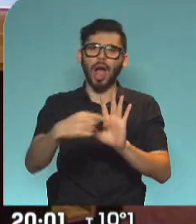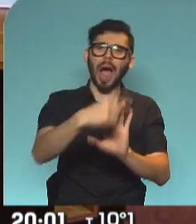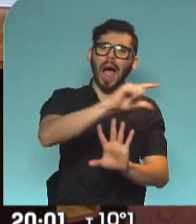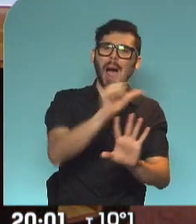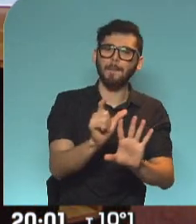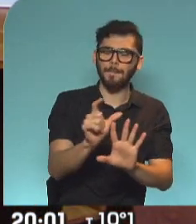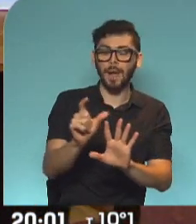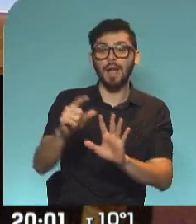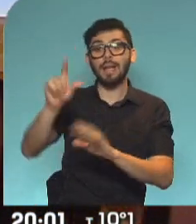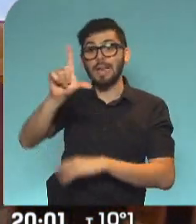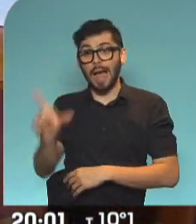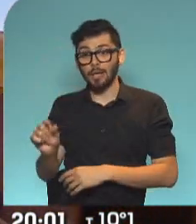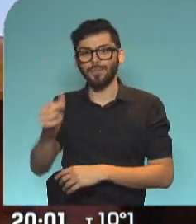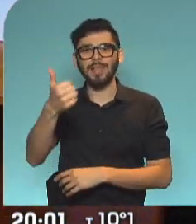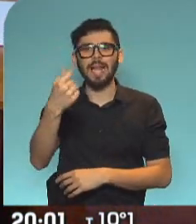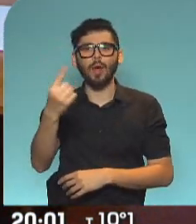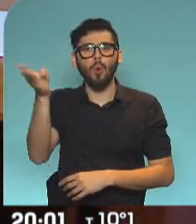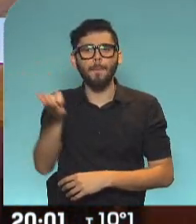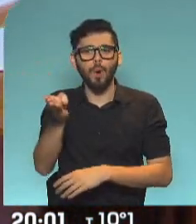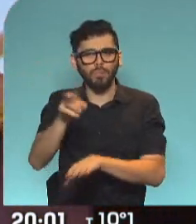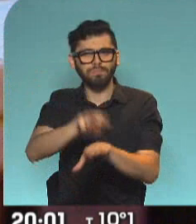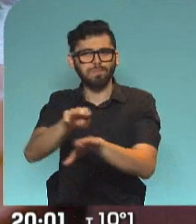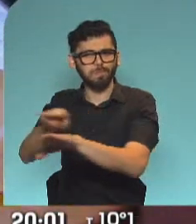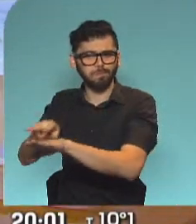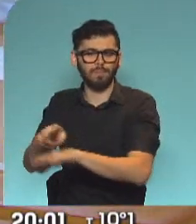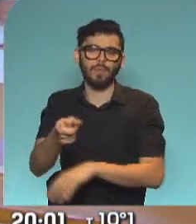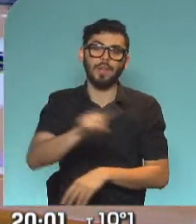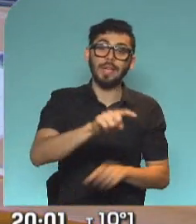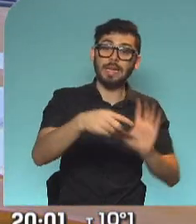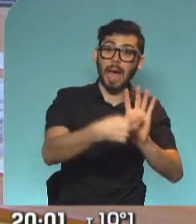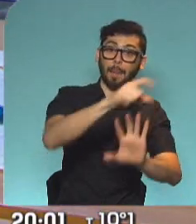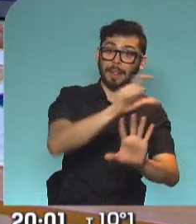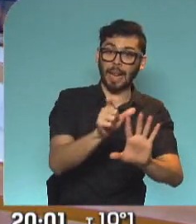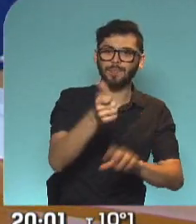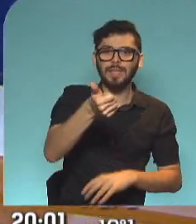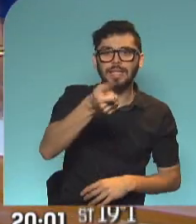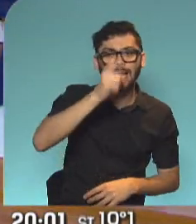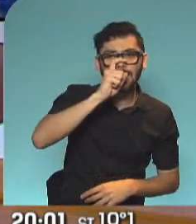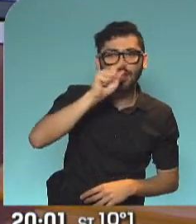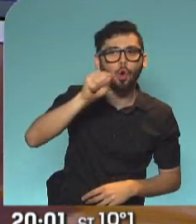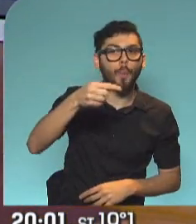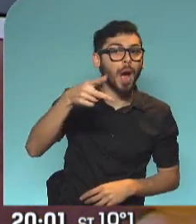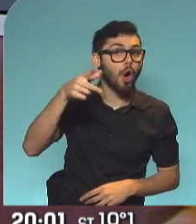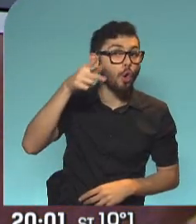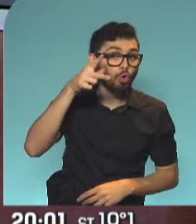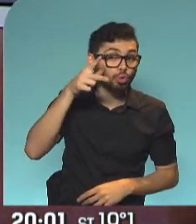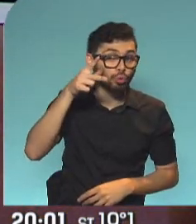en el 61,6% de ocupación de esas camas y a nivel AMBA del 67,8%. Y ese número que deja Diana,